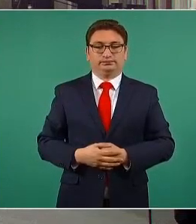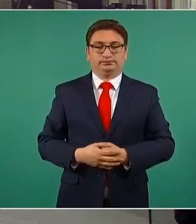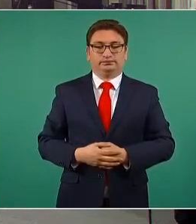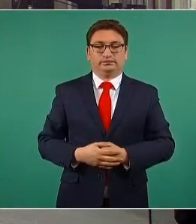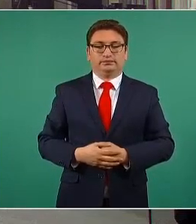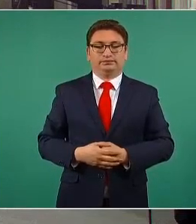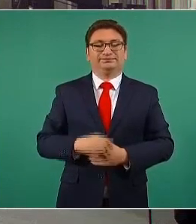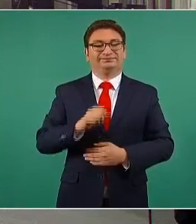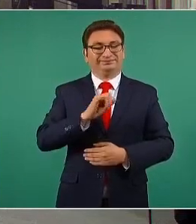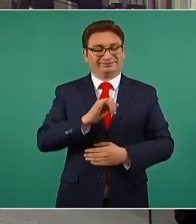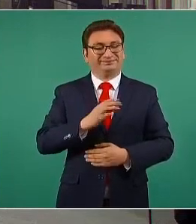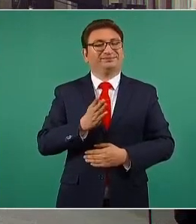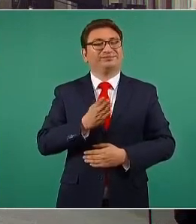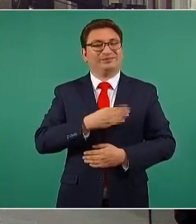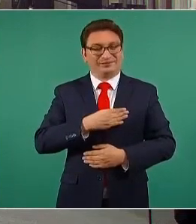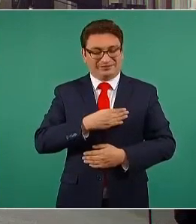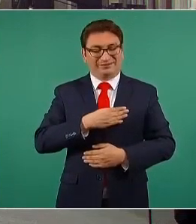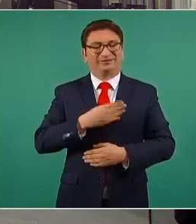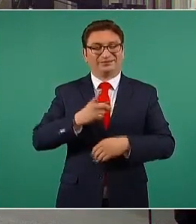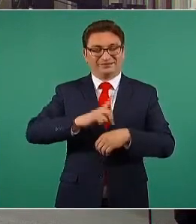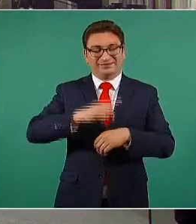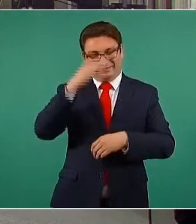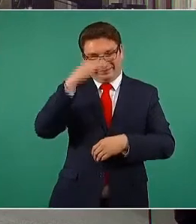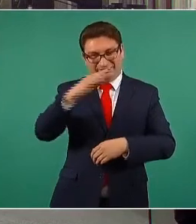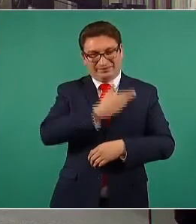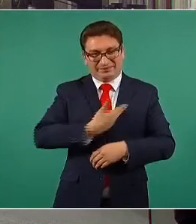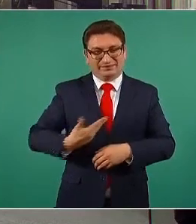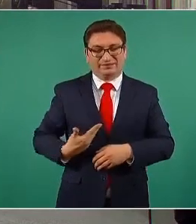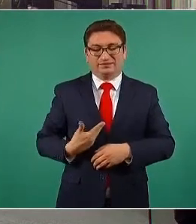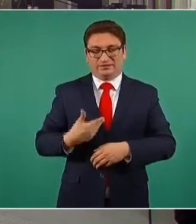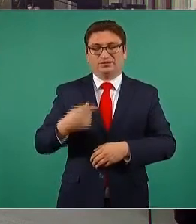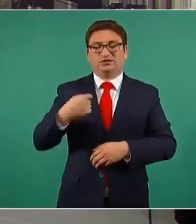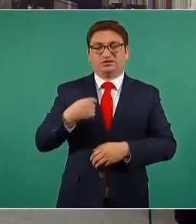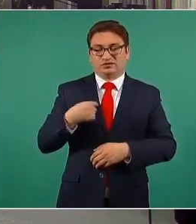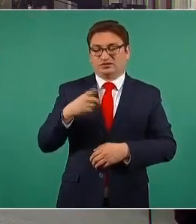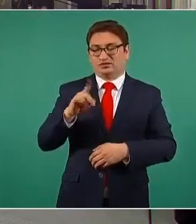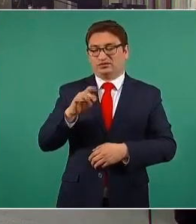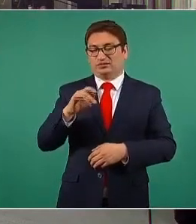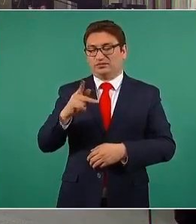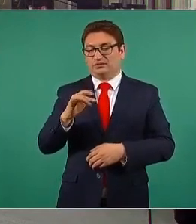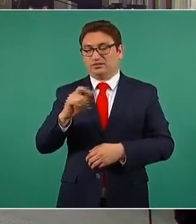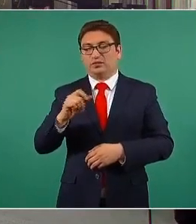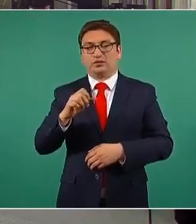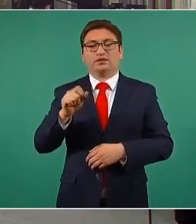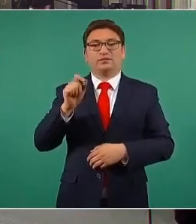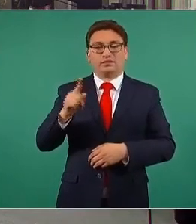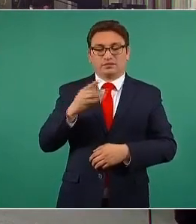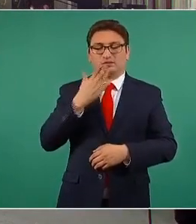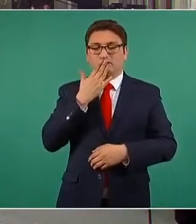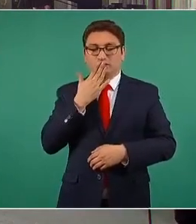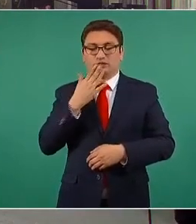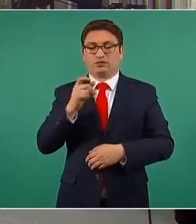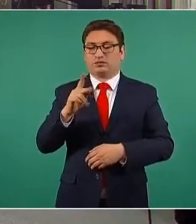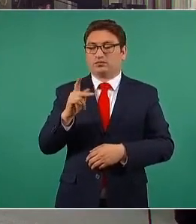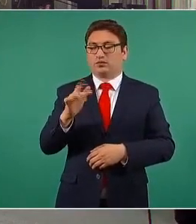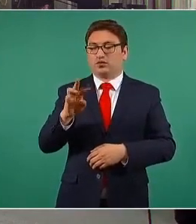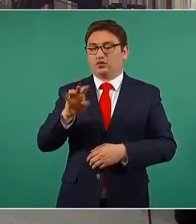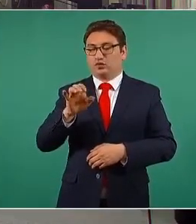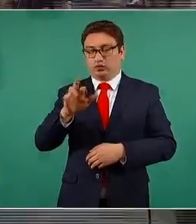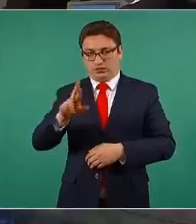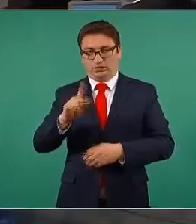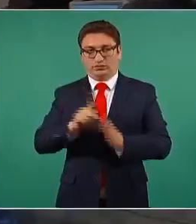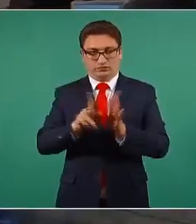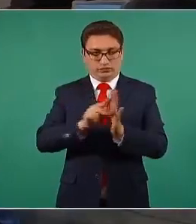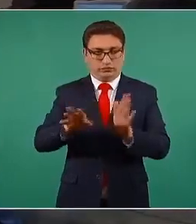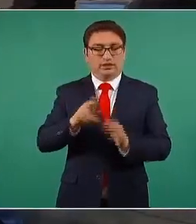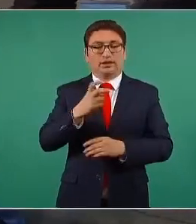Sí, buenos días, señor presidente. Demián Duarte del Sonora Power de Sonora. Señor presidente, bueno, quiero abordar dos temas.